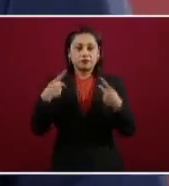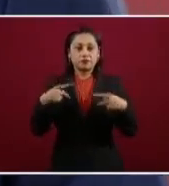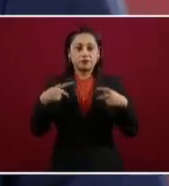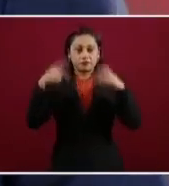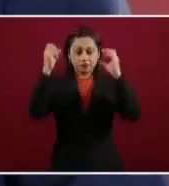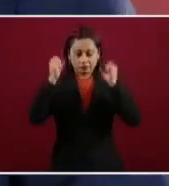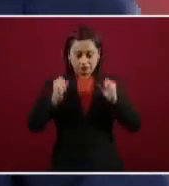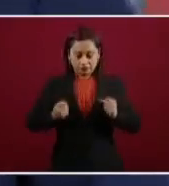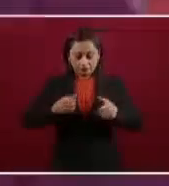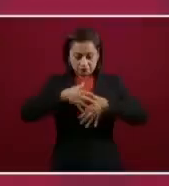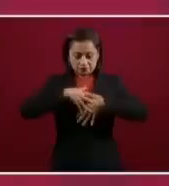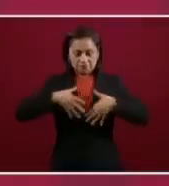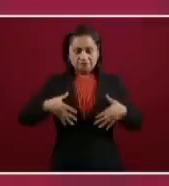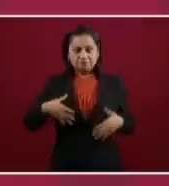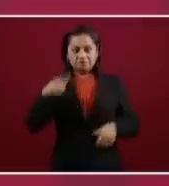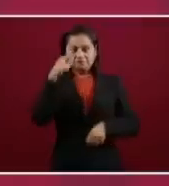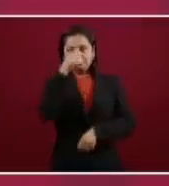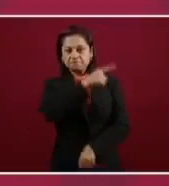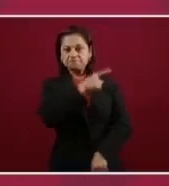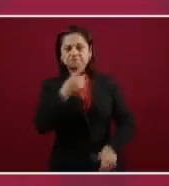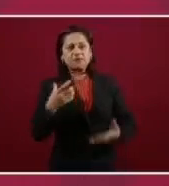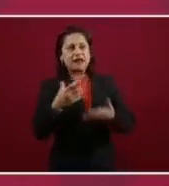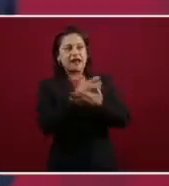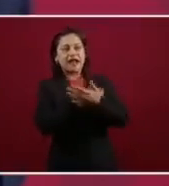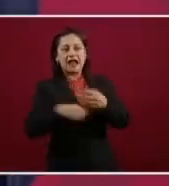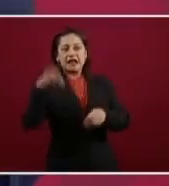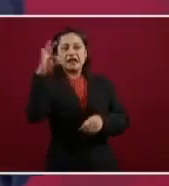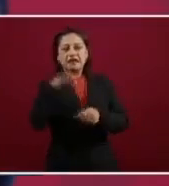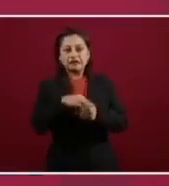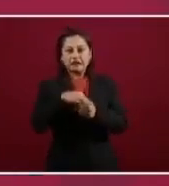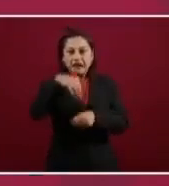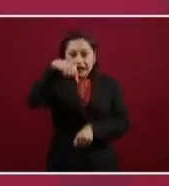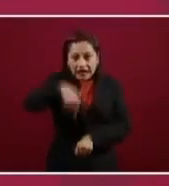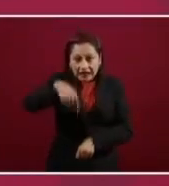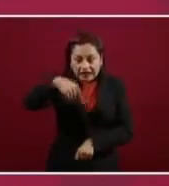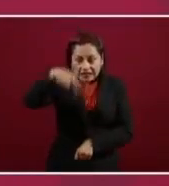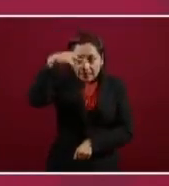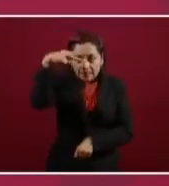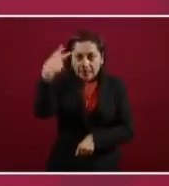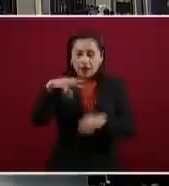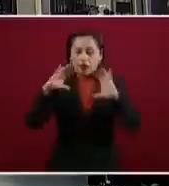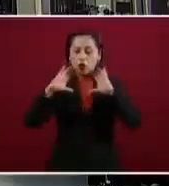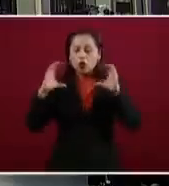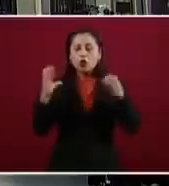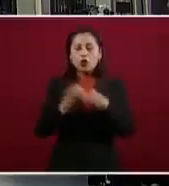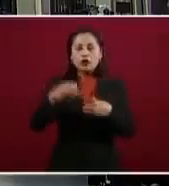el congreso nuestro tuvieron camisetas de un candidato eeuu